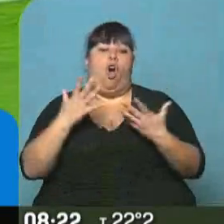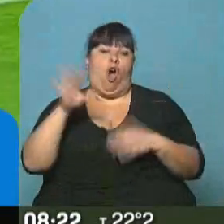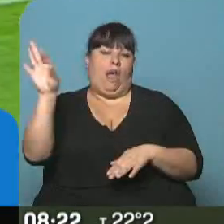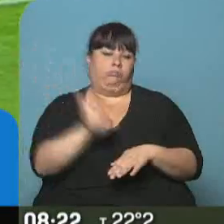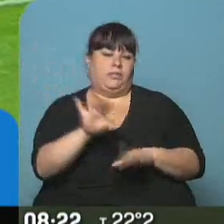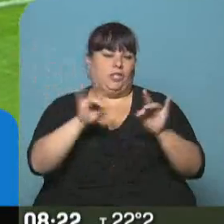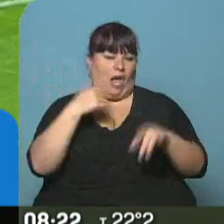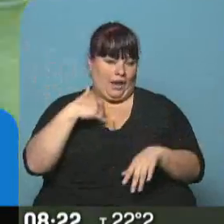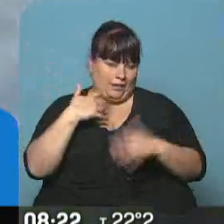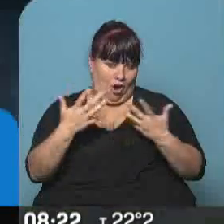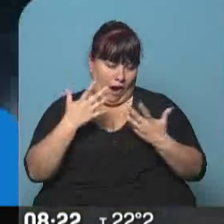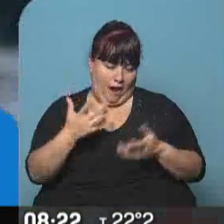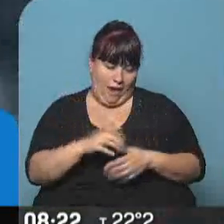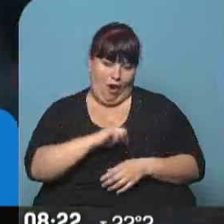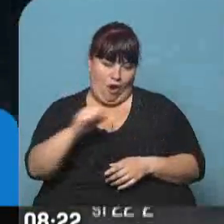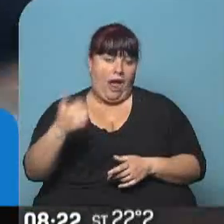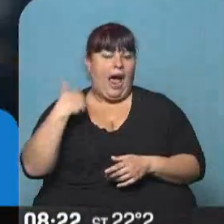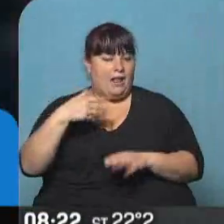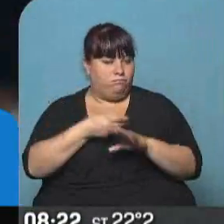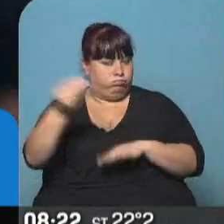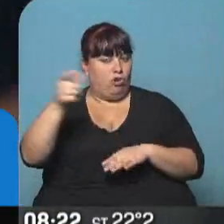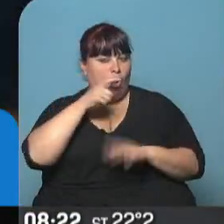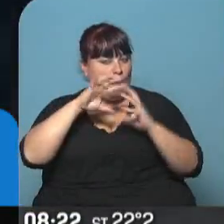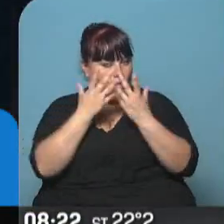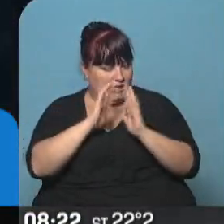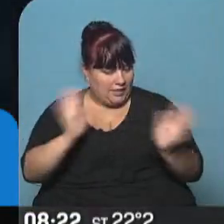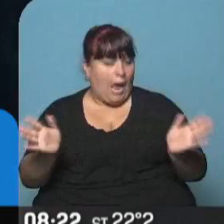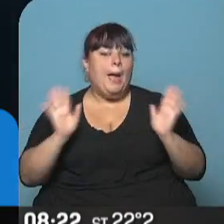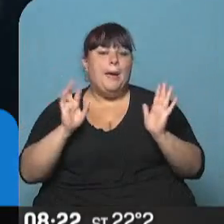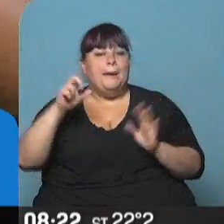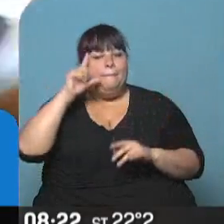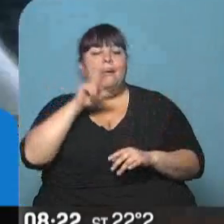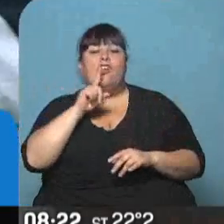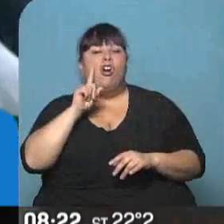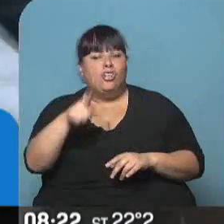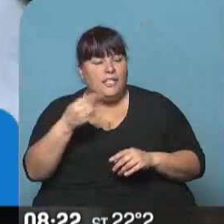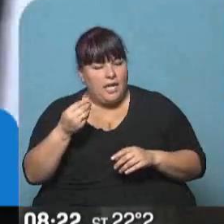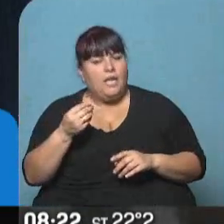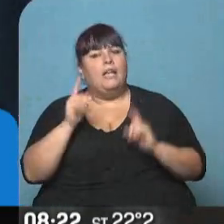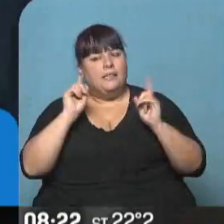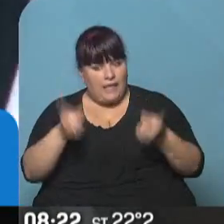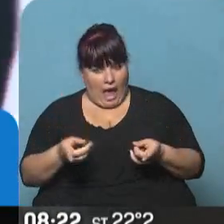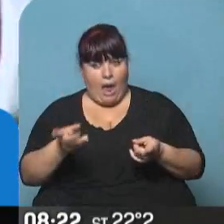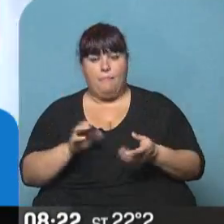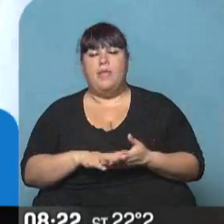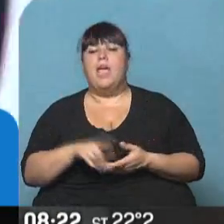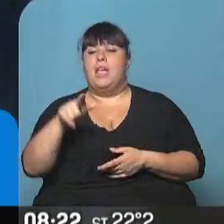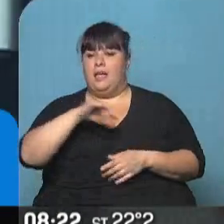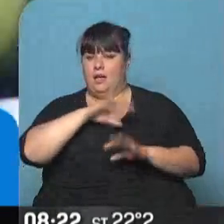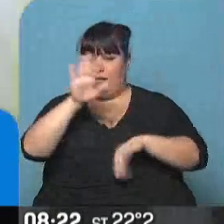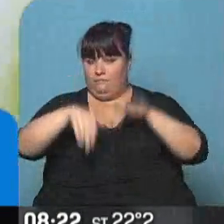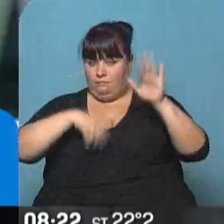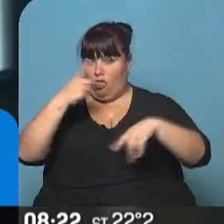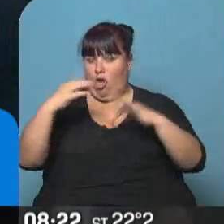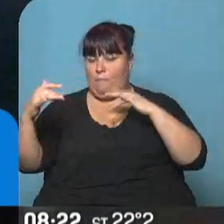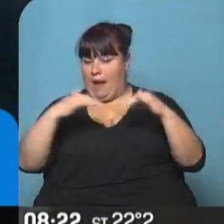selección argentina, ¿no? Esto está claro. Argentina ya clasificada para la Copa del Mundo. También Diego Perotti, que Diego Perotti se suma a esta convocatoria de